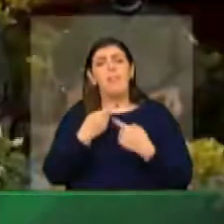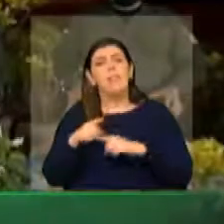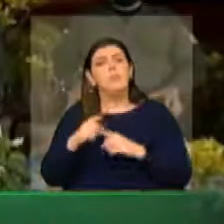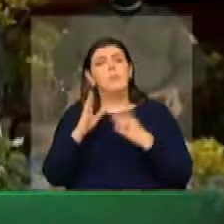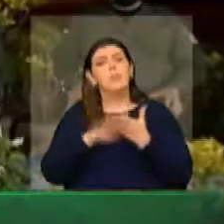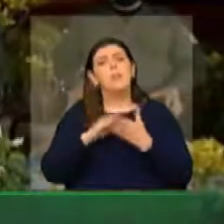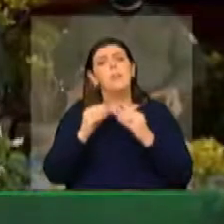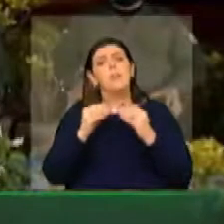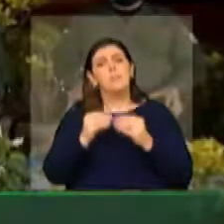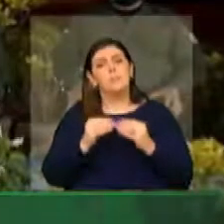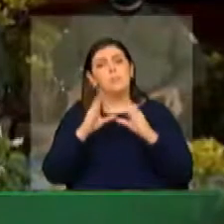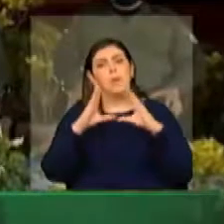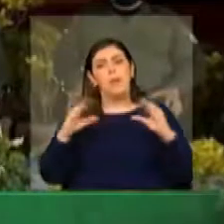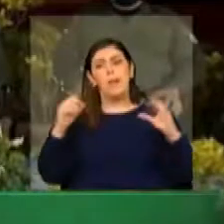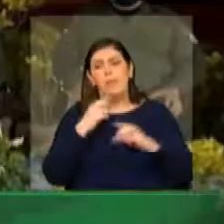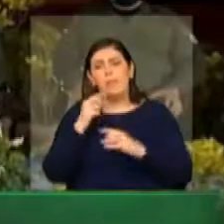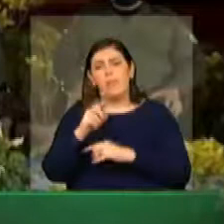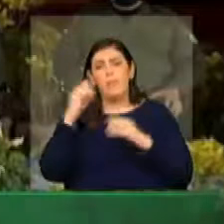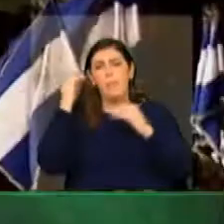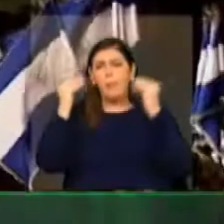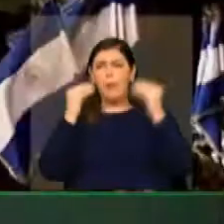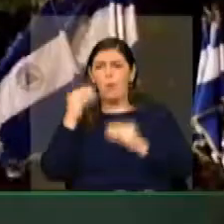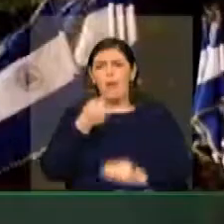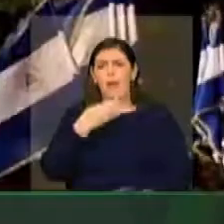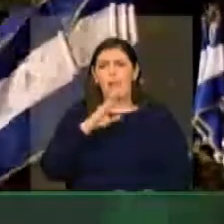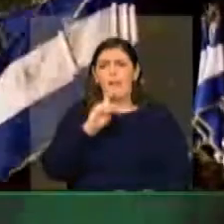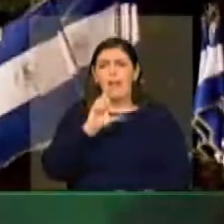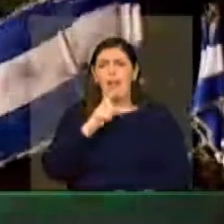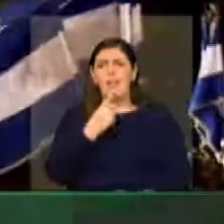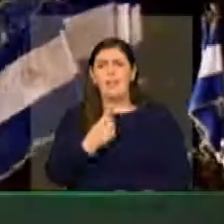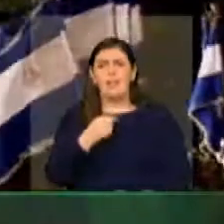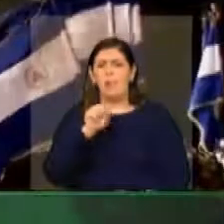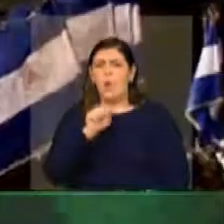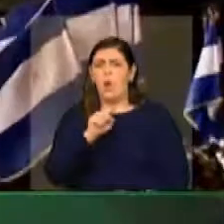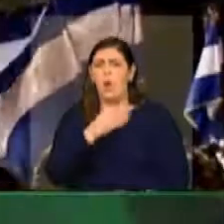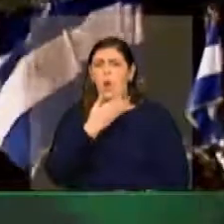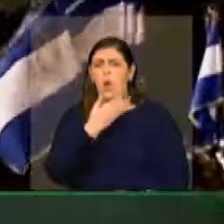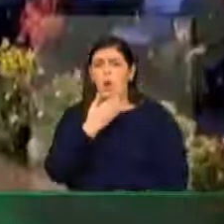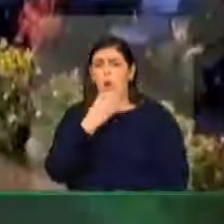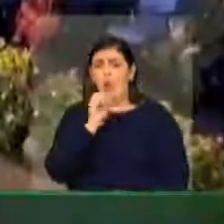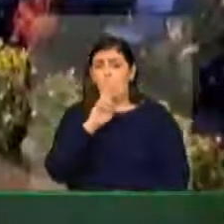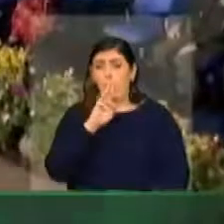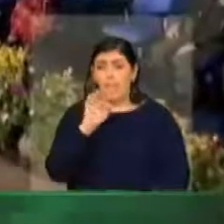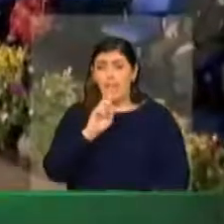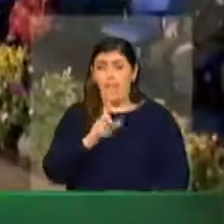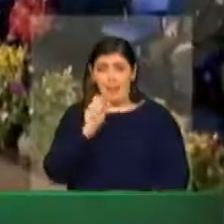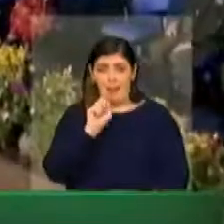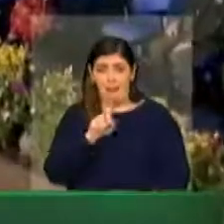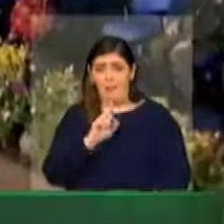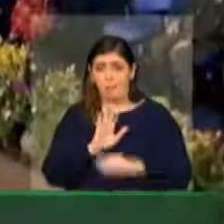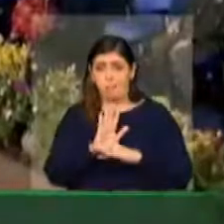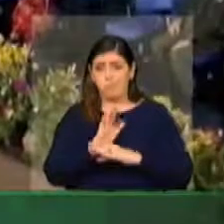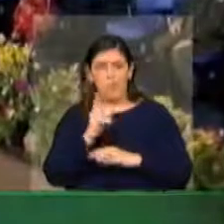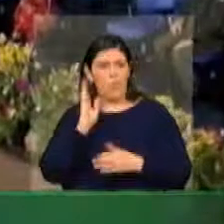de Nicaragua, que fue catalogada como preocupante por Abdala, quien se refirió al régimen de Daniel Ortega como una dictadura que no quiere